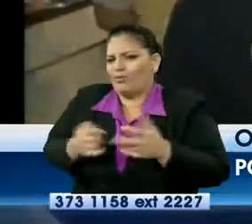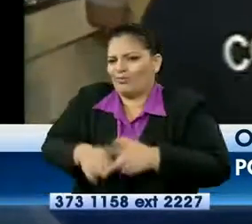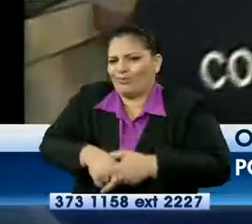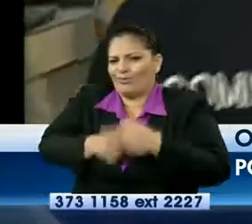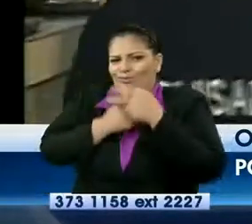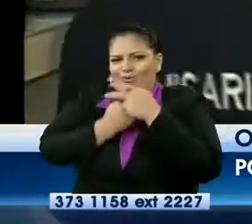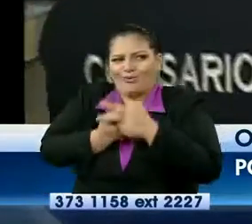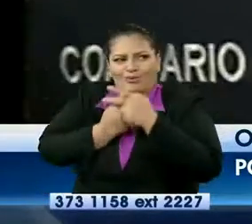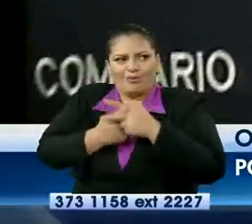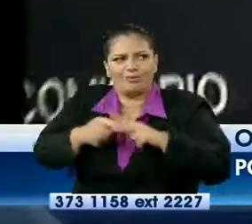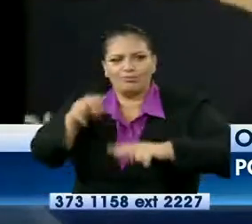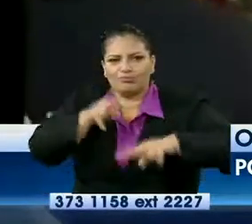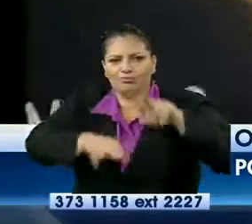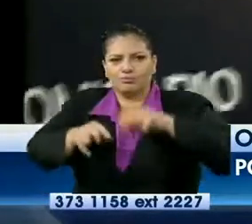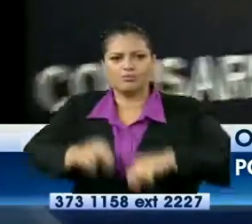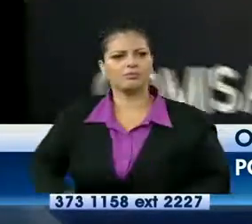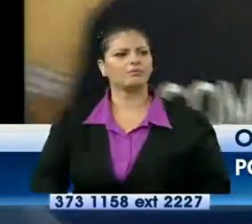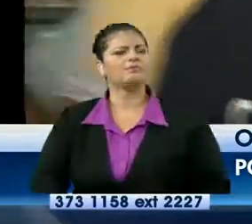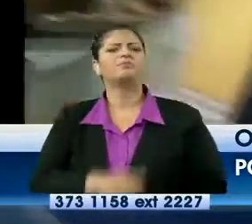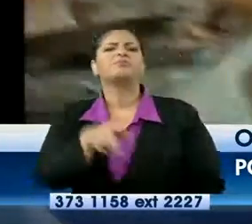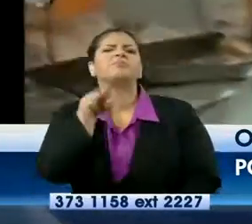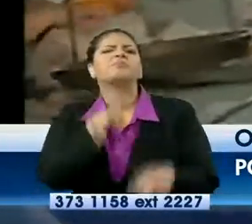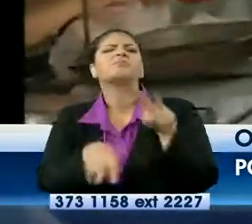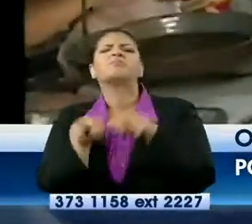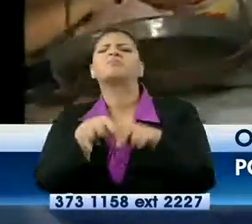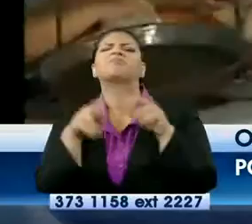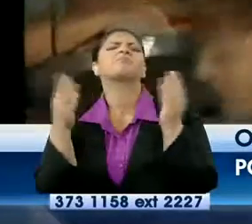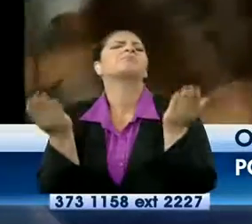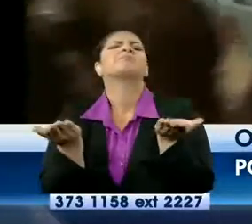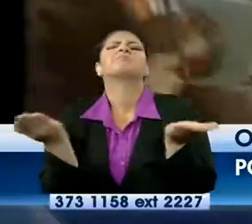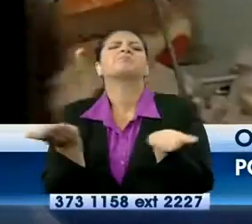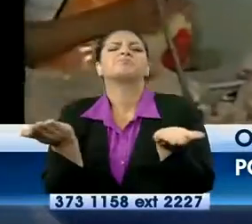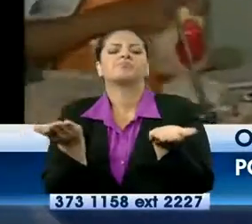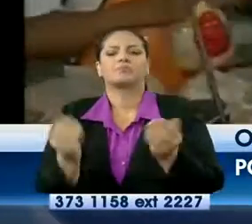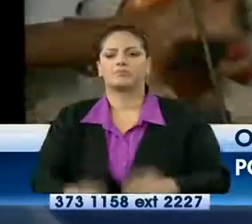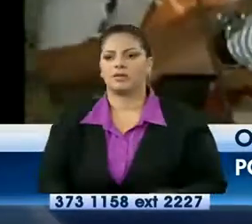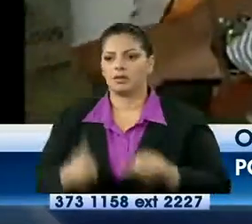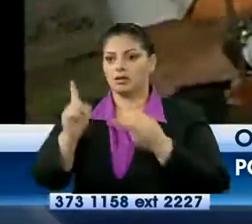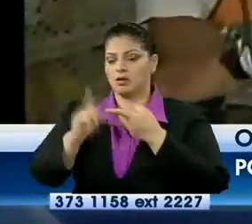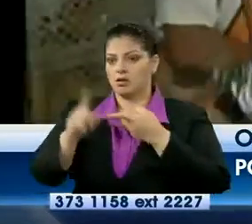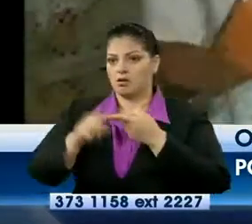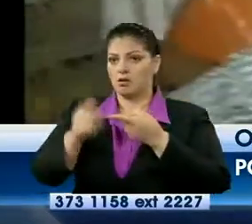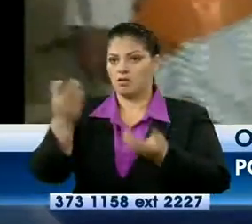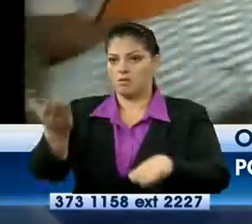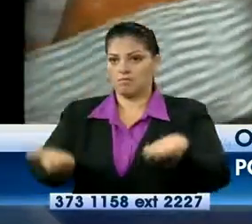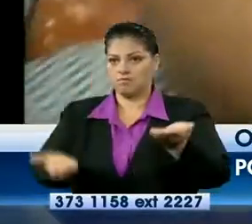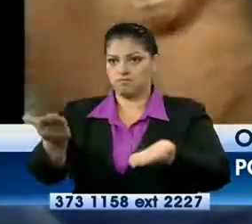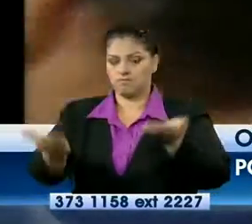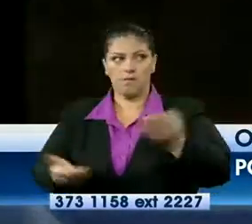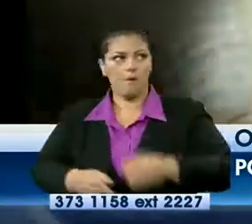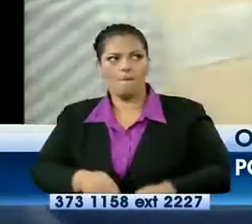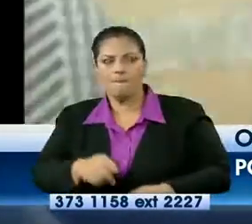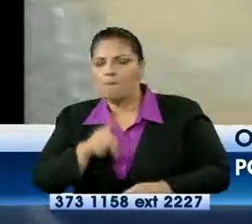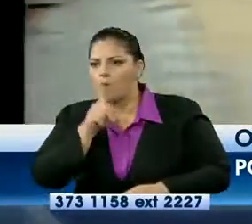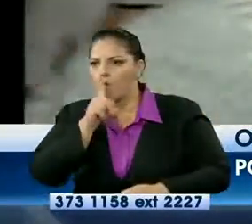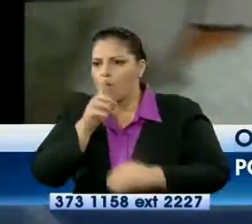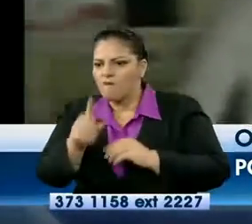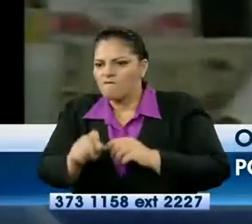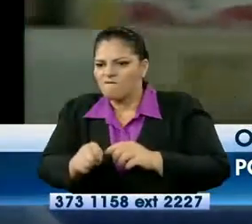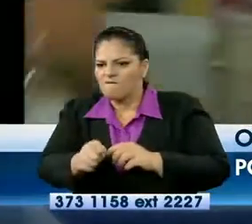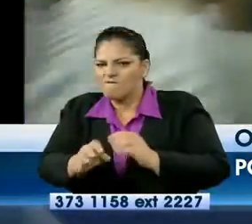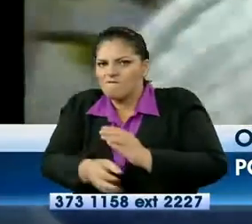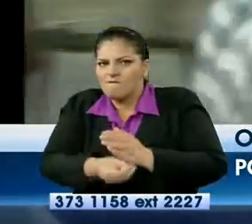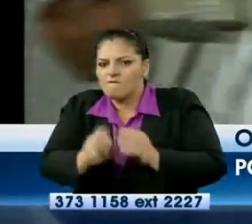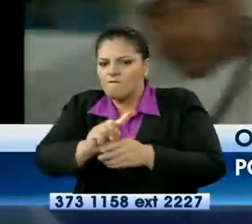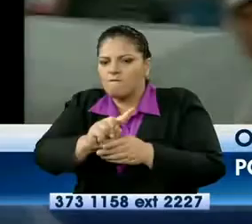terminar, recuérdenos qué se está verificando específicamente. Bueno, se está verificando que las balanzas no estén adulteradas... Y